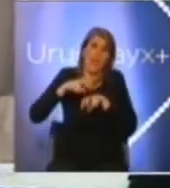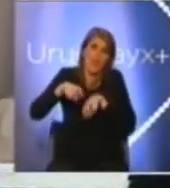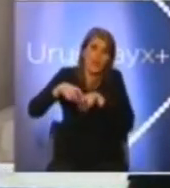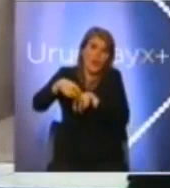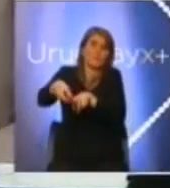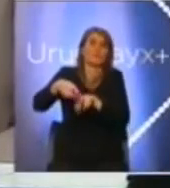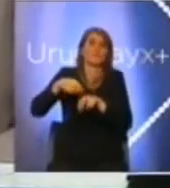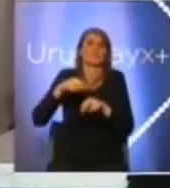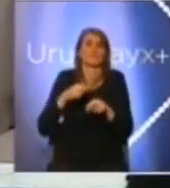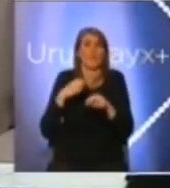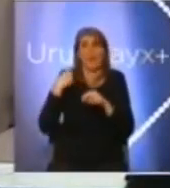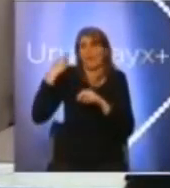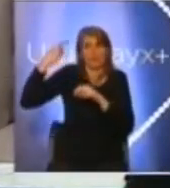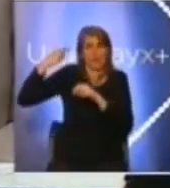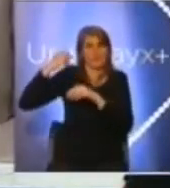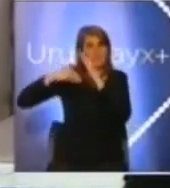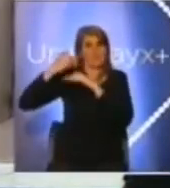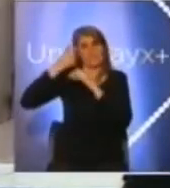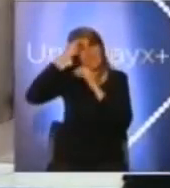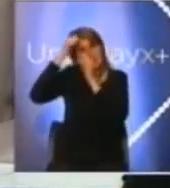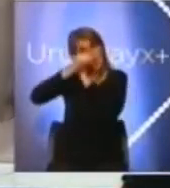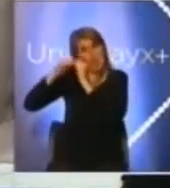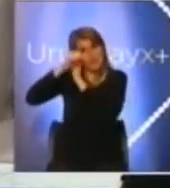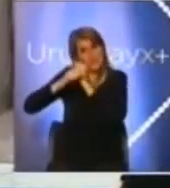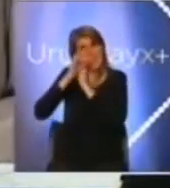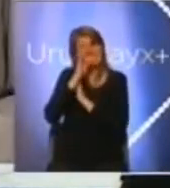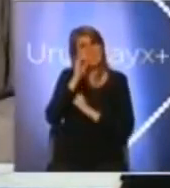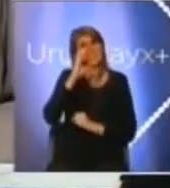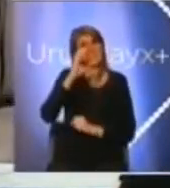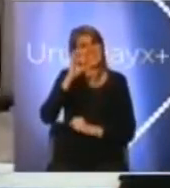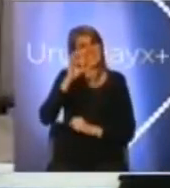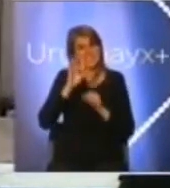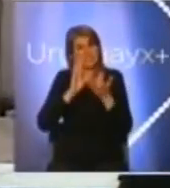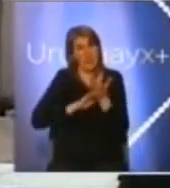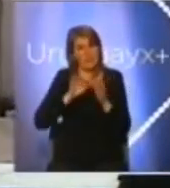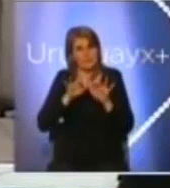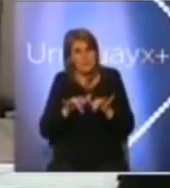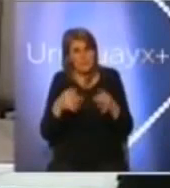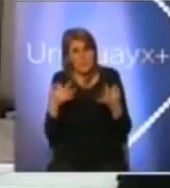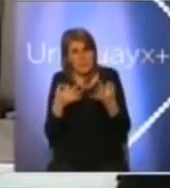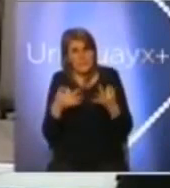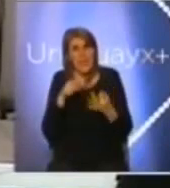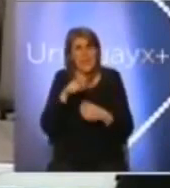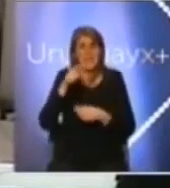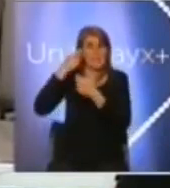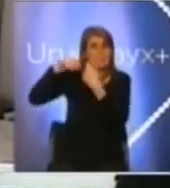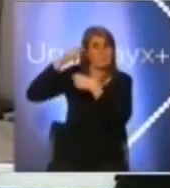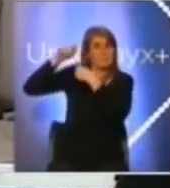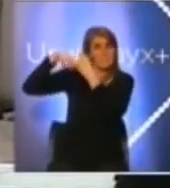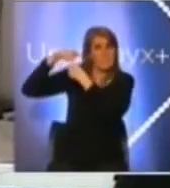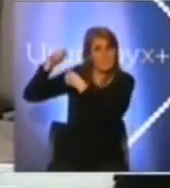entre las de mayor tecnología, Uruguay en la industria de las TICs pasó a encabezar el ranking de exportación per cápita en América